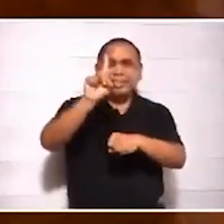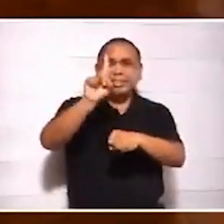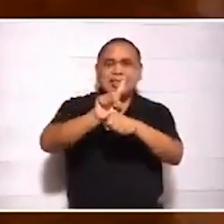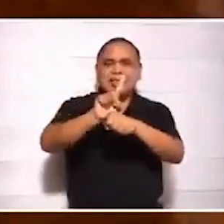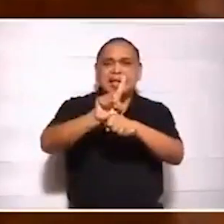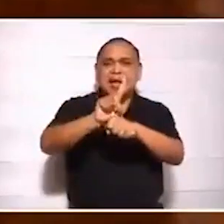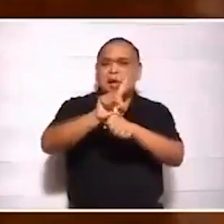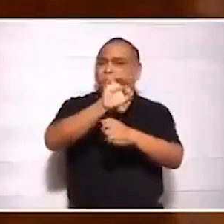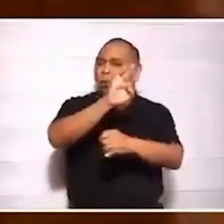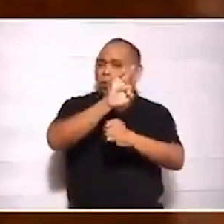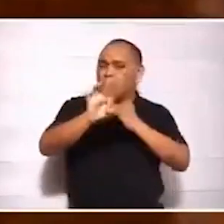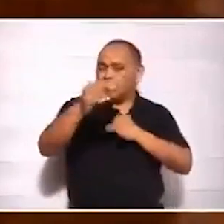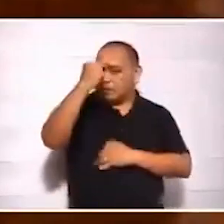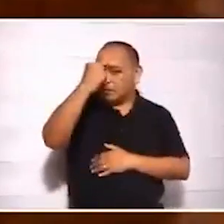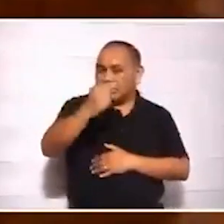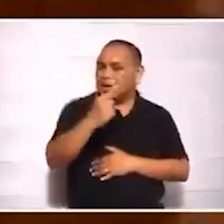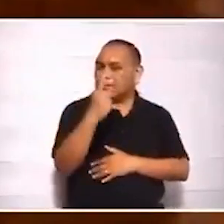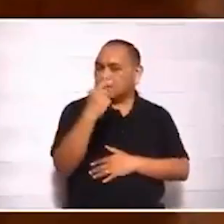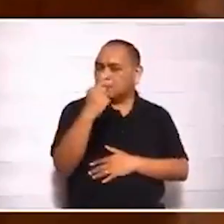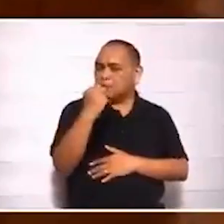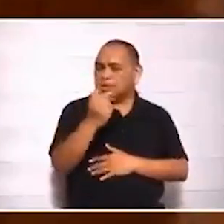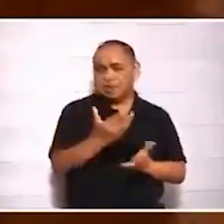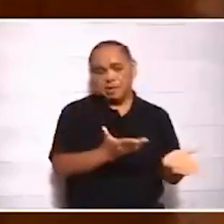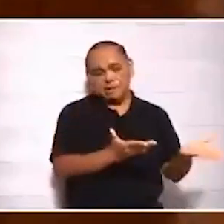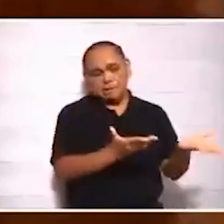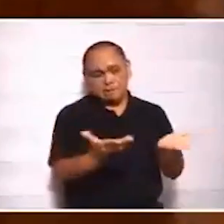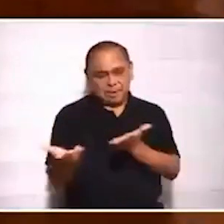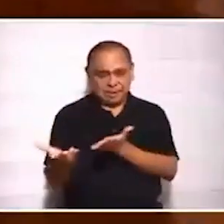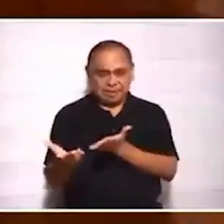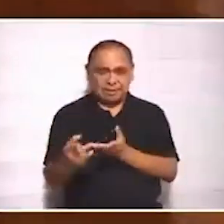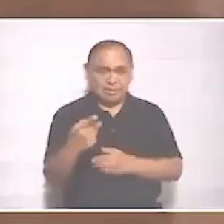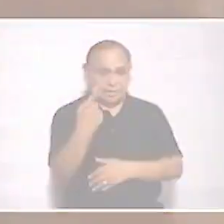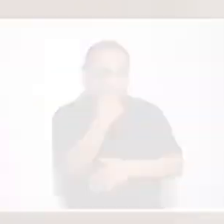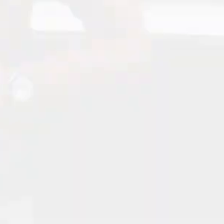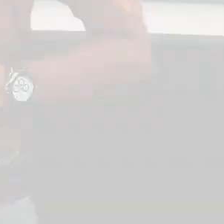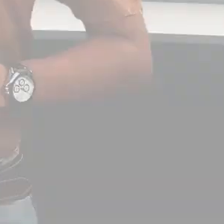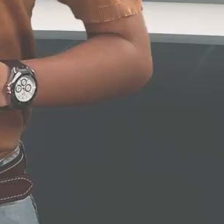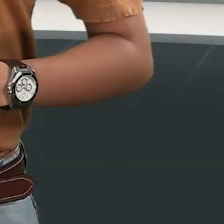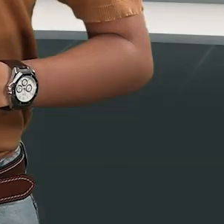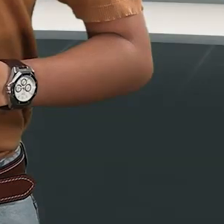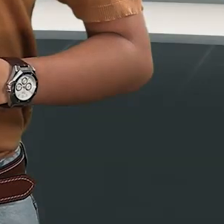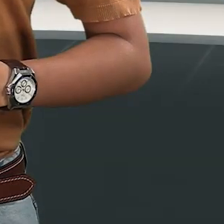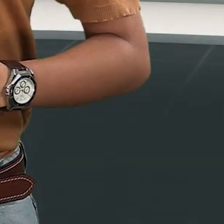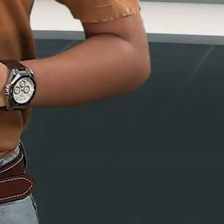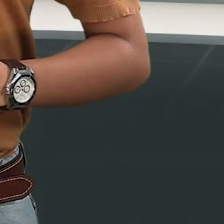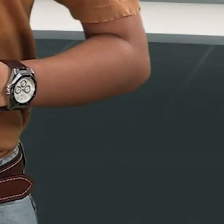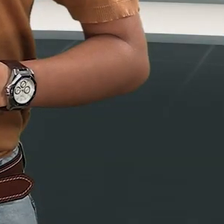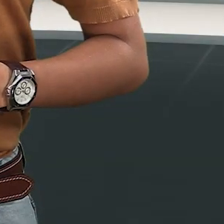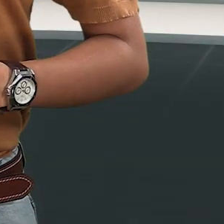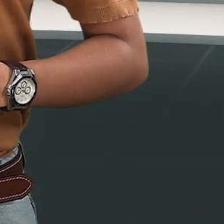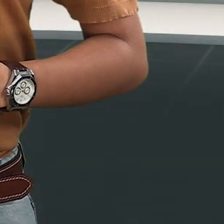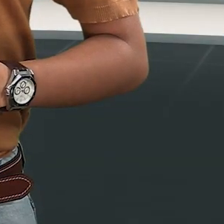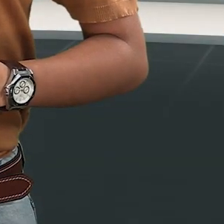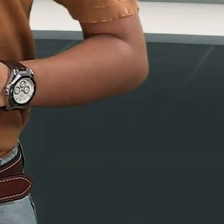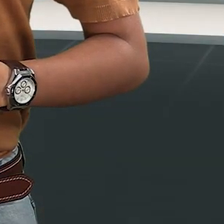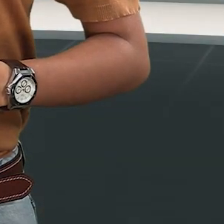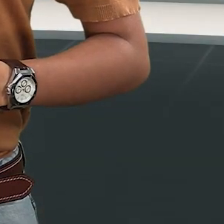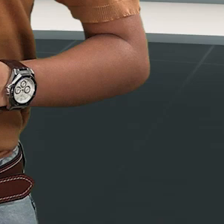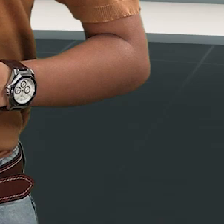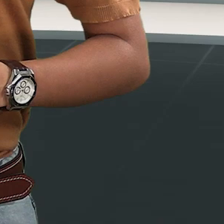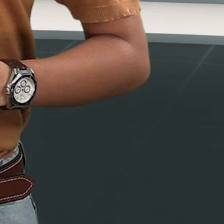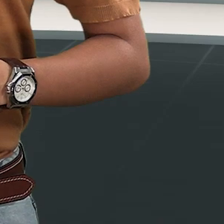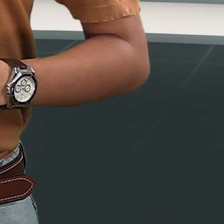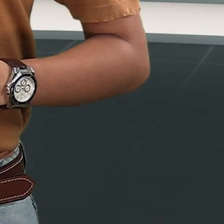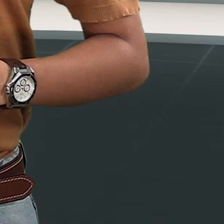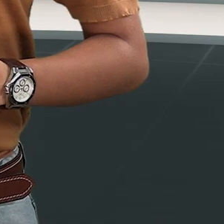policía que quiera venirse Entonces ya ellos que tomen la decisión Gracias por acompañarnos los esperamos en el próximo